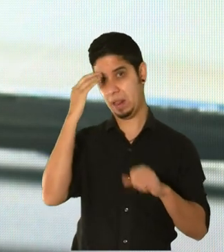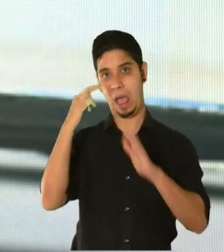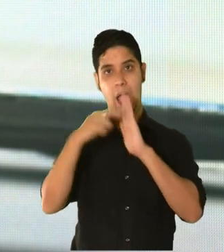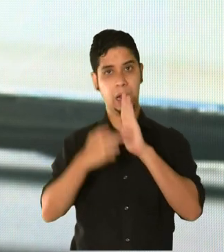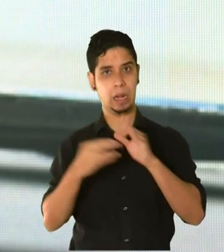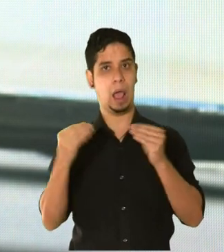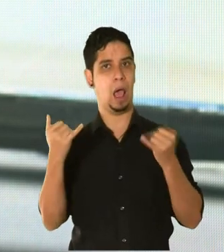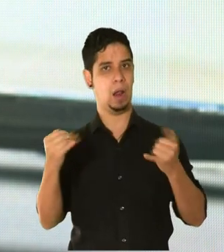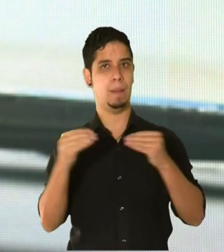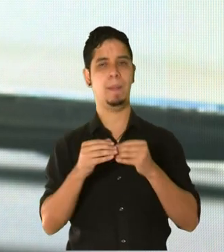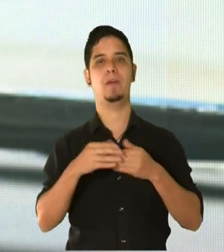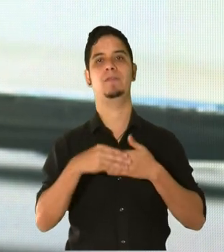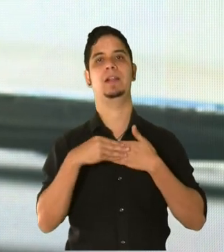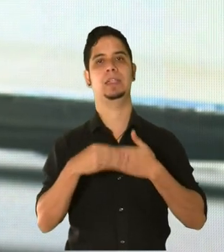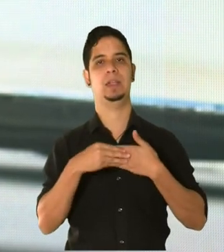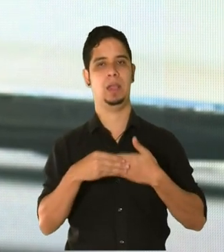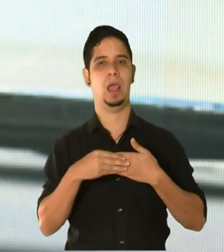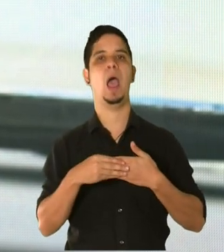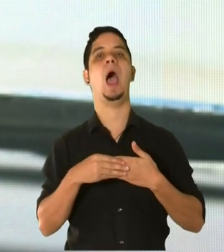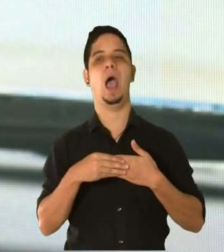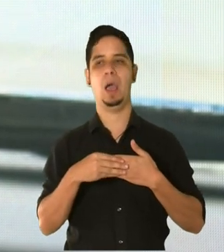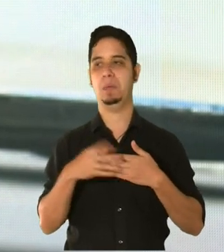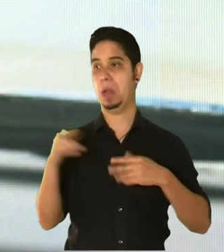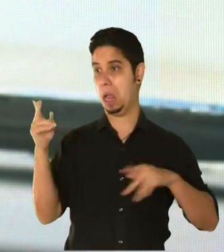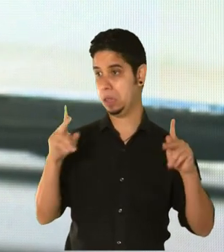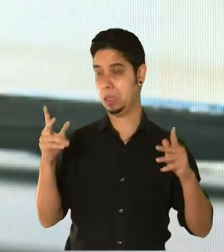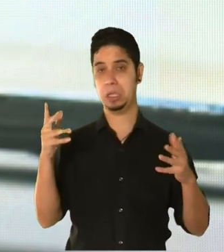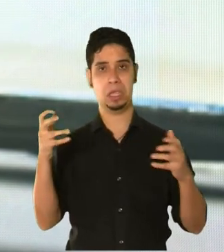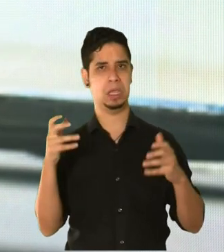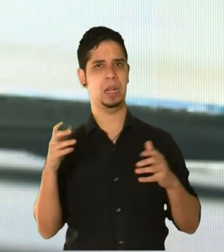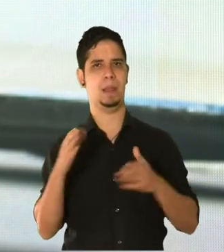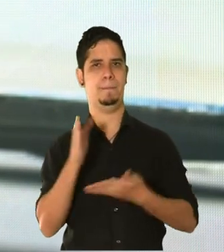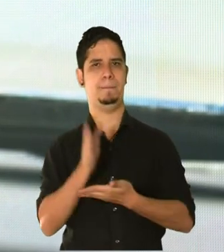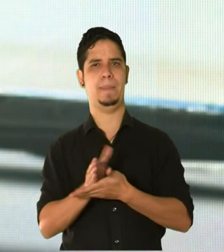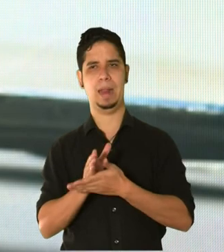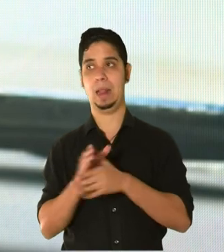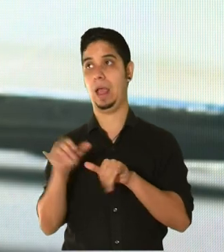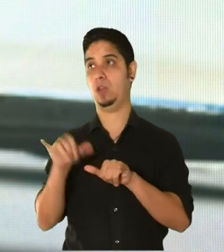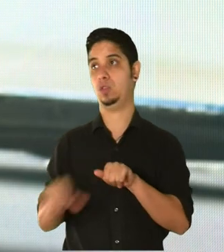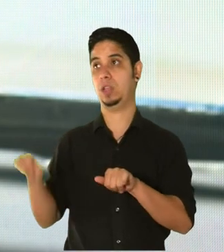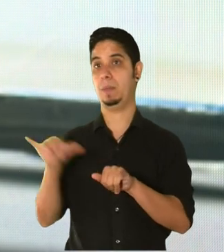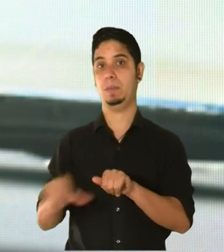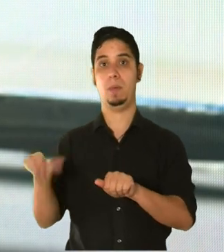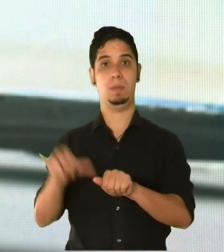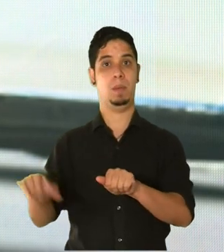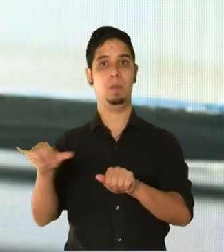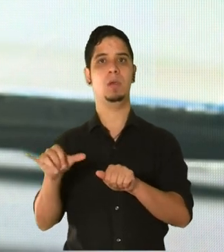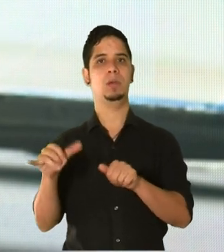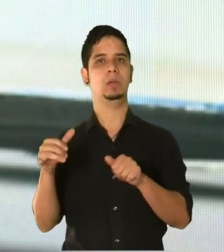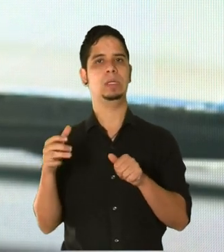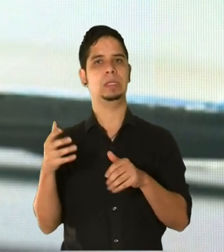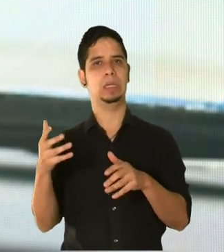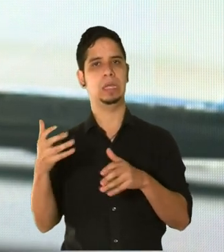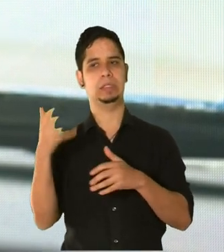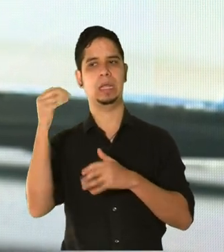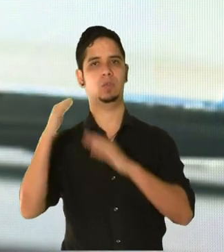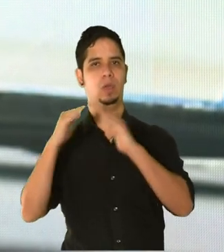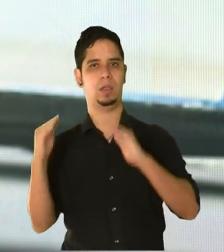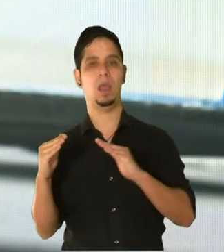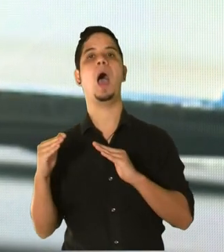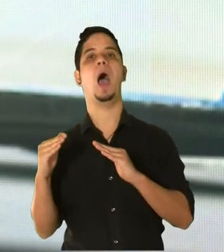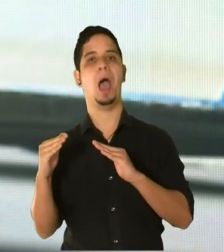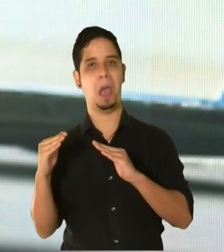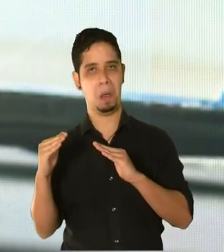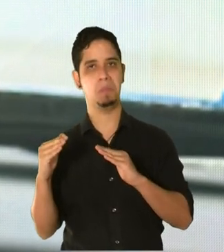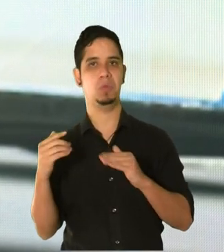ejecutiva pues tienen el deseo de salir de la rutina de salir de su casa compartir con sus niños pues hemos hecho ofertas